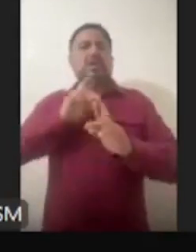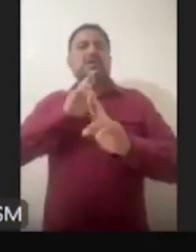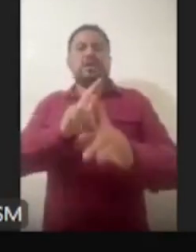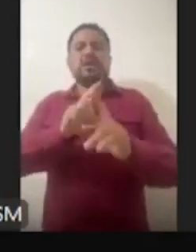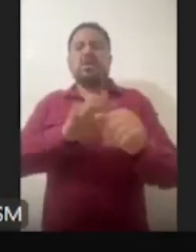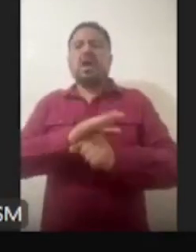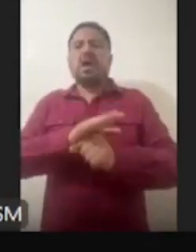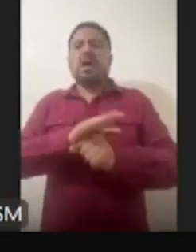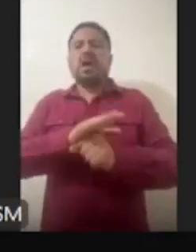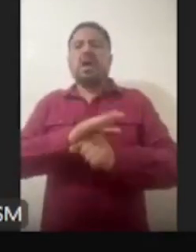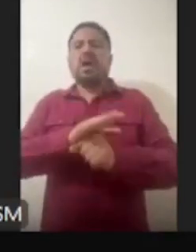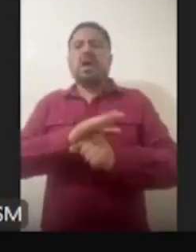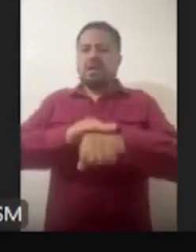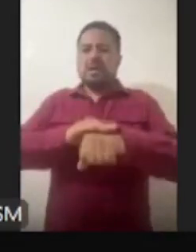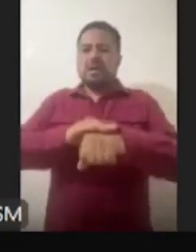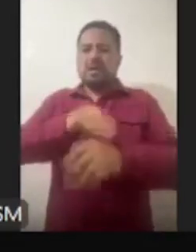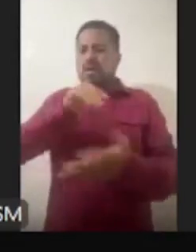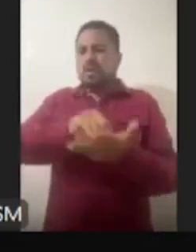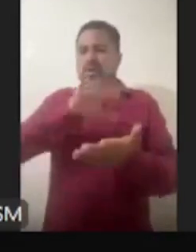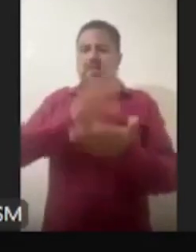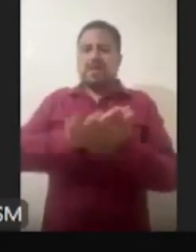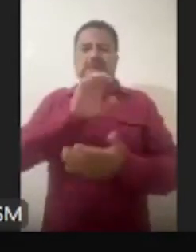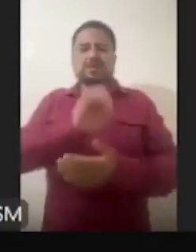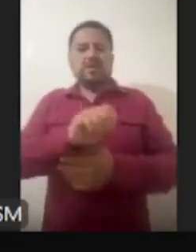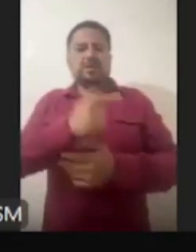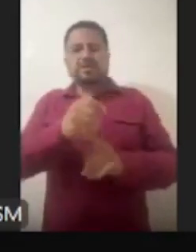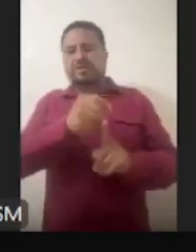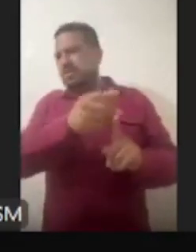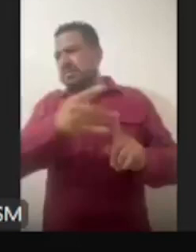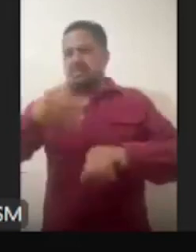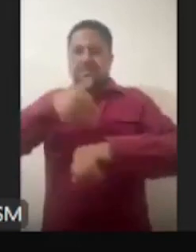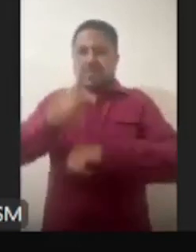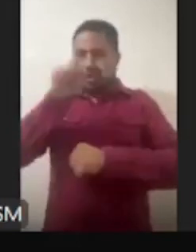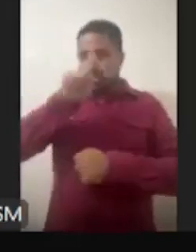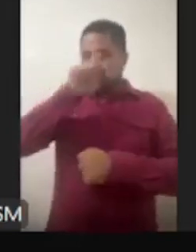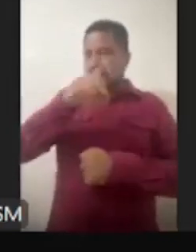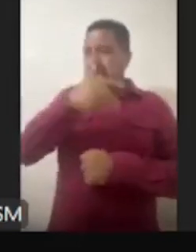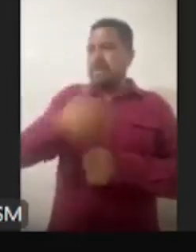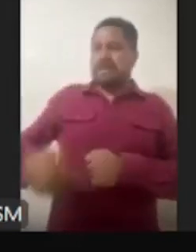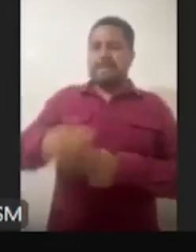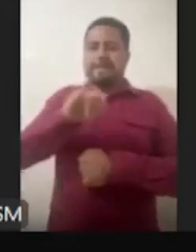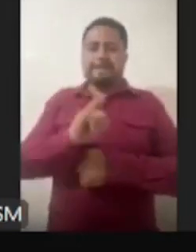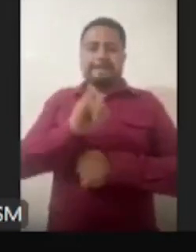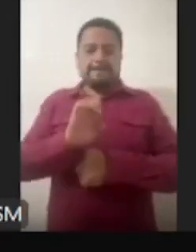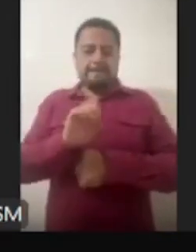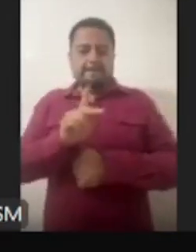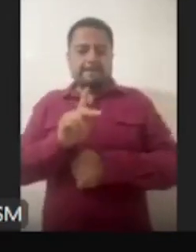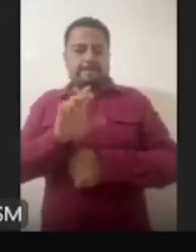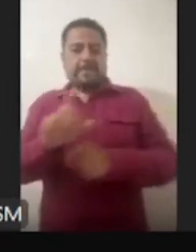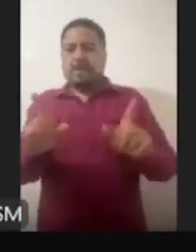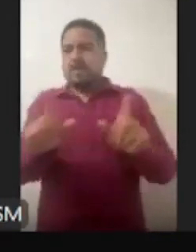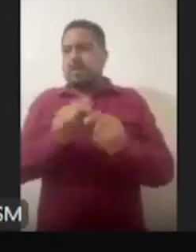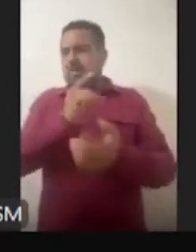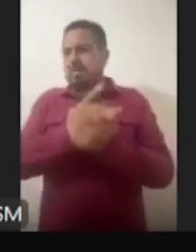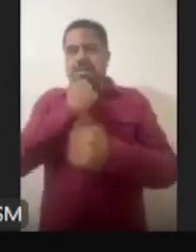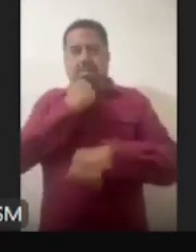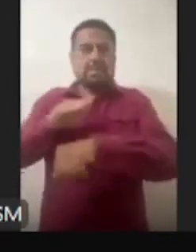confirma el oficio 0726 signado por la consejera presidente del IEPC. Es la cuenta, magistrada presidenta, magistradas,